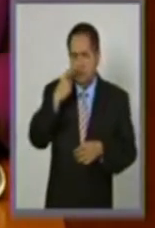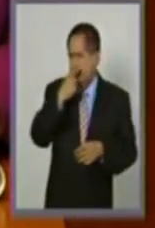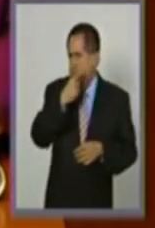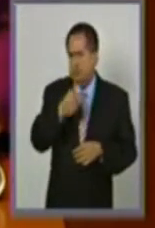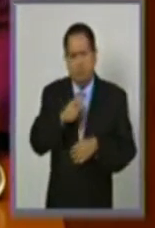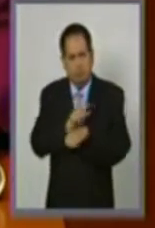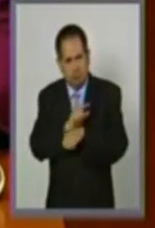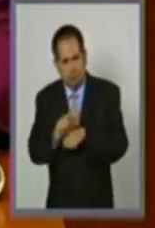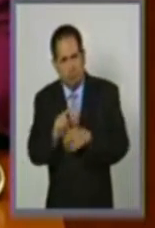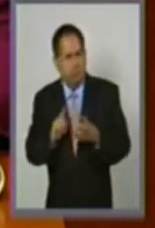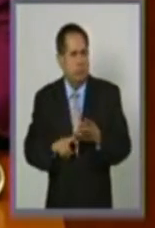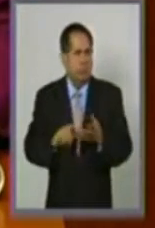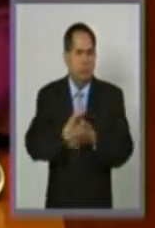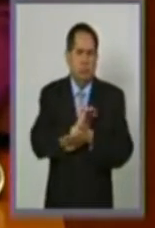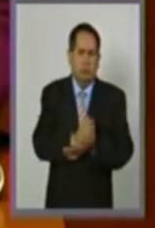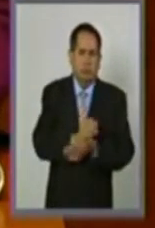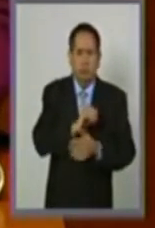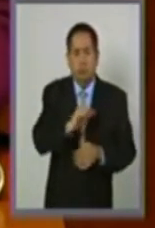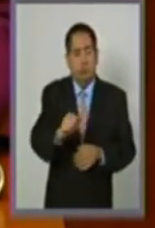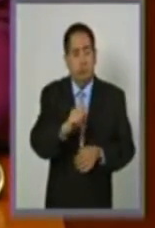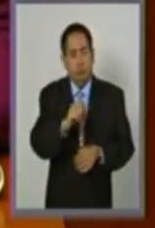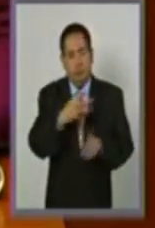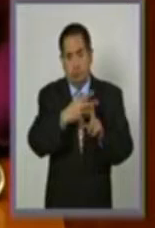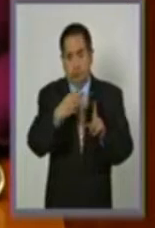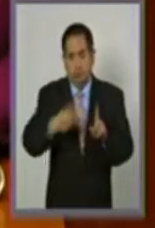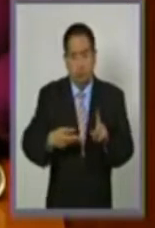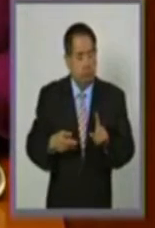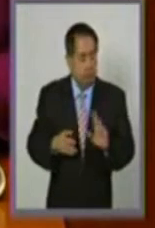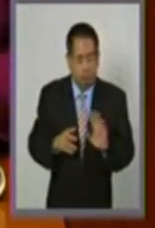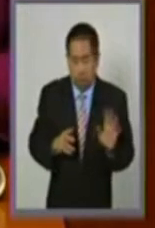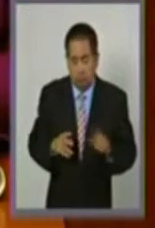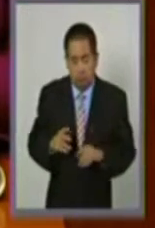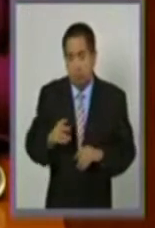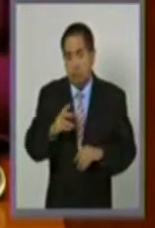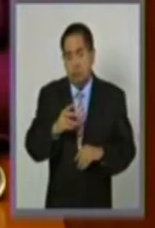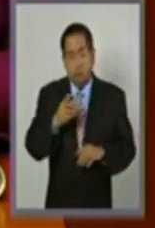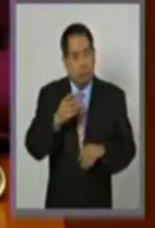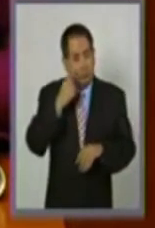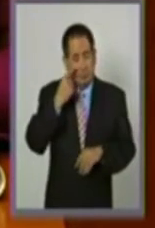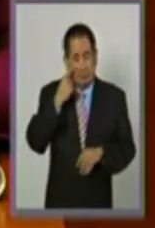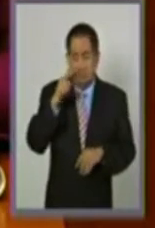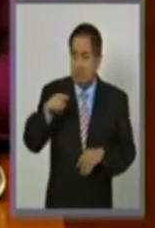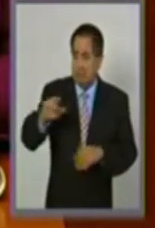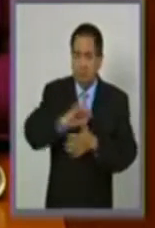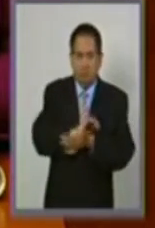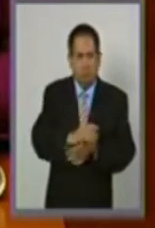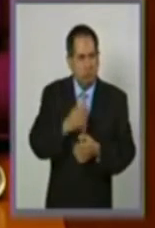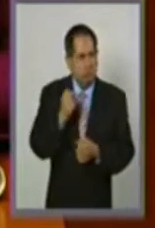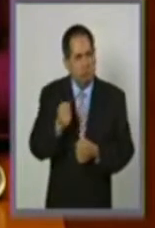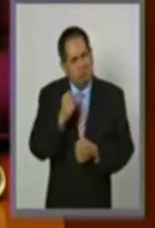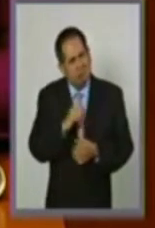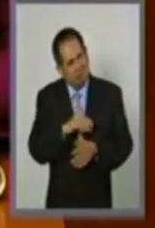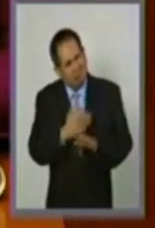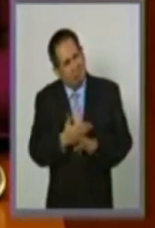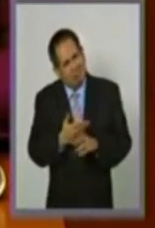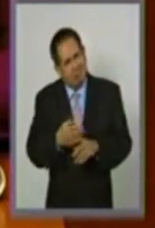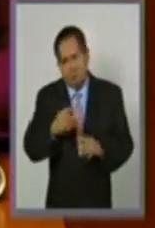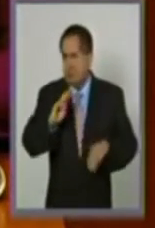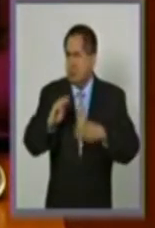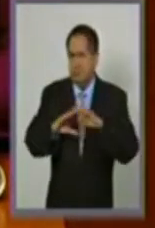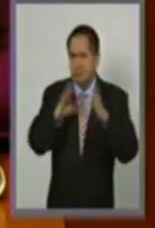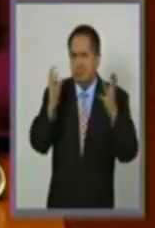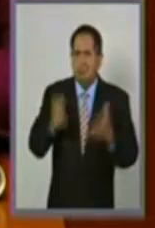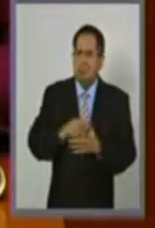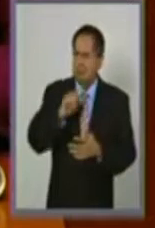sexuales. La discriminación a los homosexuales es siempre muy pues contundente, no solo en México, sino en todos